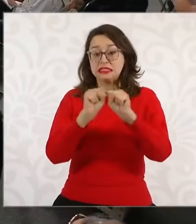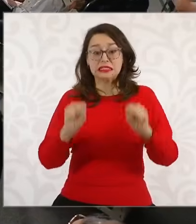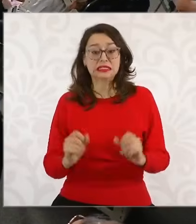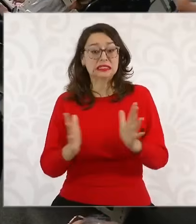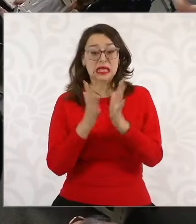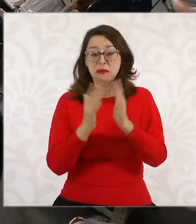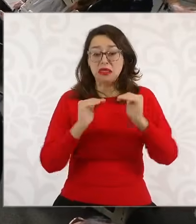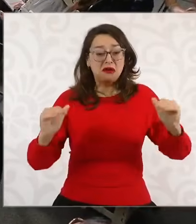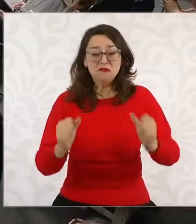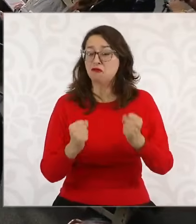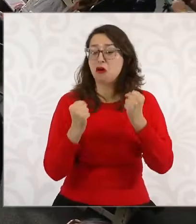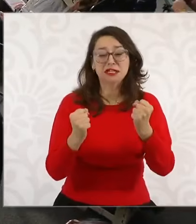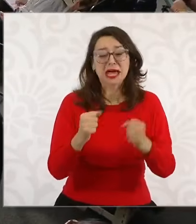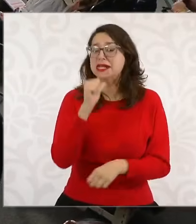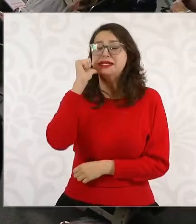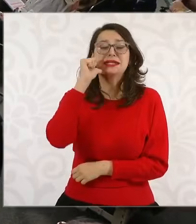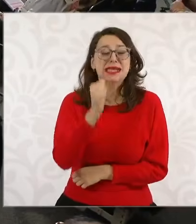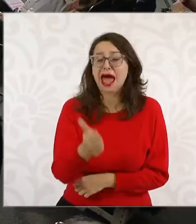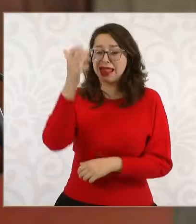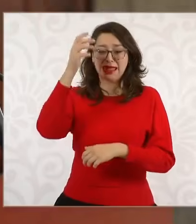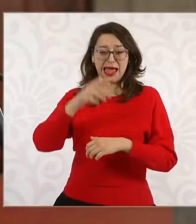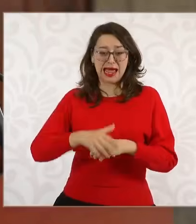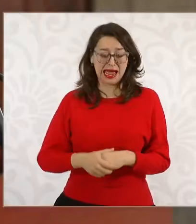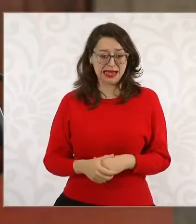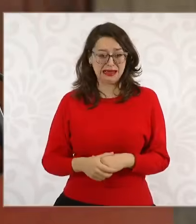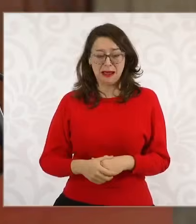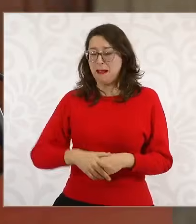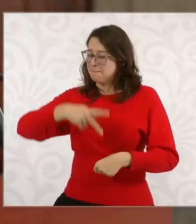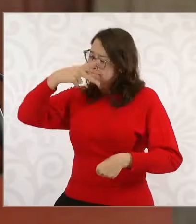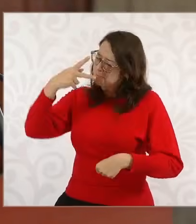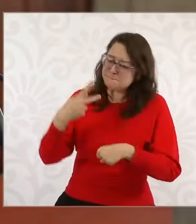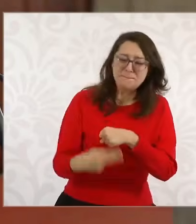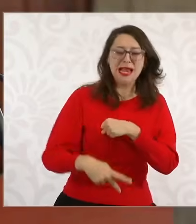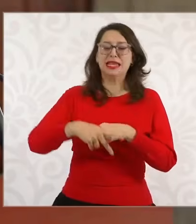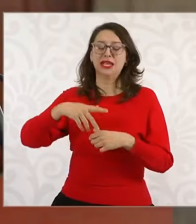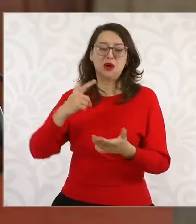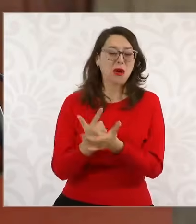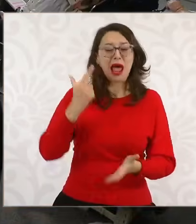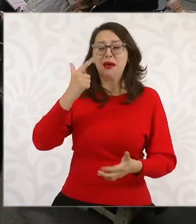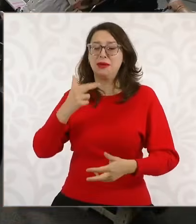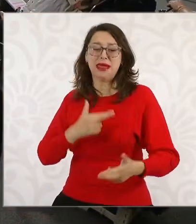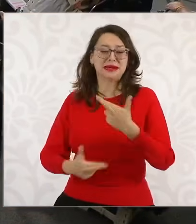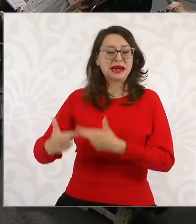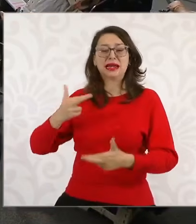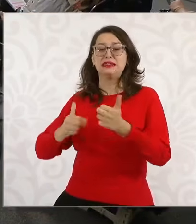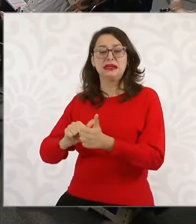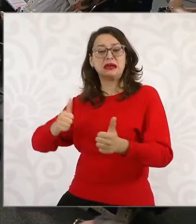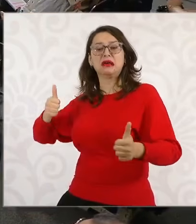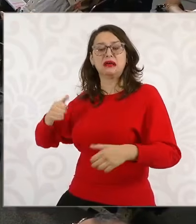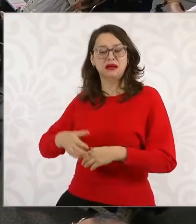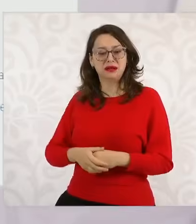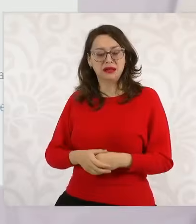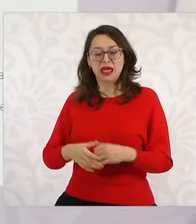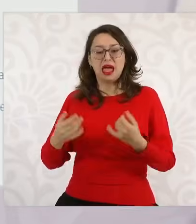democrático, plantea riesgos claros de regresión en materia de autonomía institucional. ¿Cuándo he dicho yo que se le va a